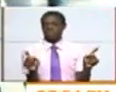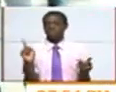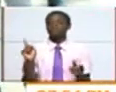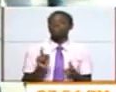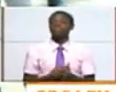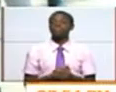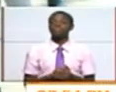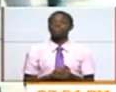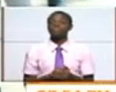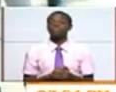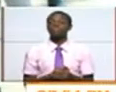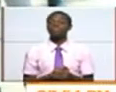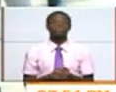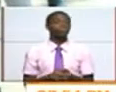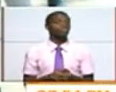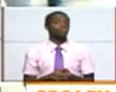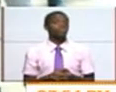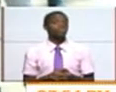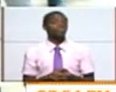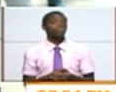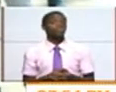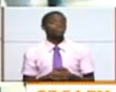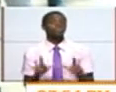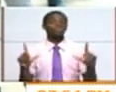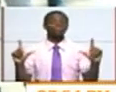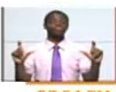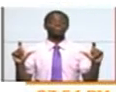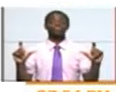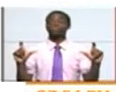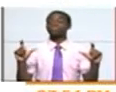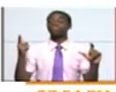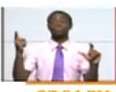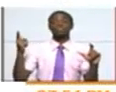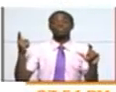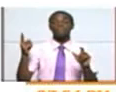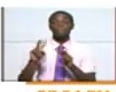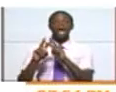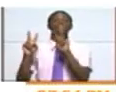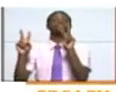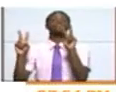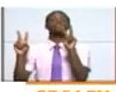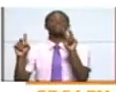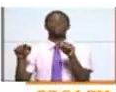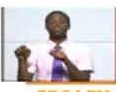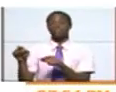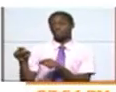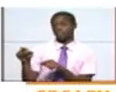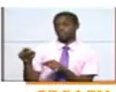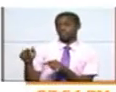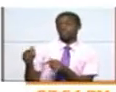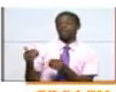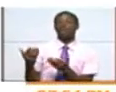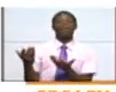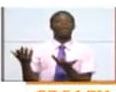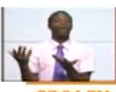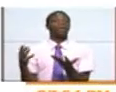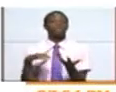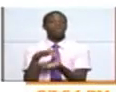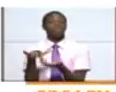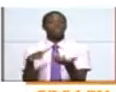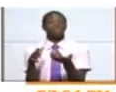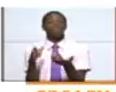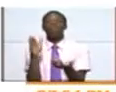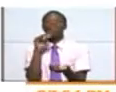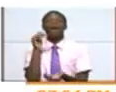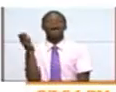Del otro lado tenemos esto. Del otro lado está la paz. Del otro lado no hay violentos,